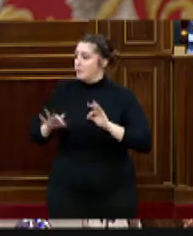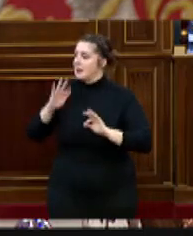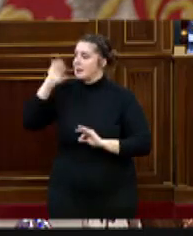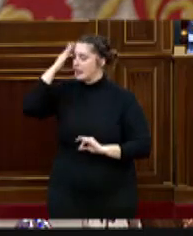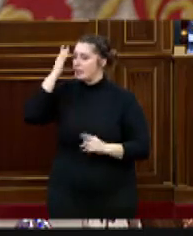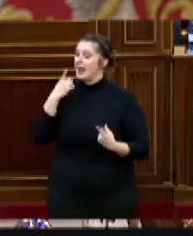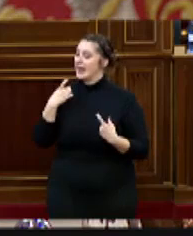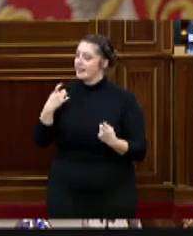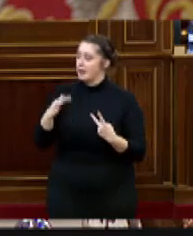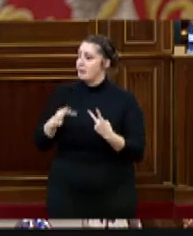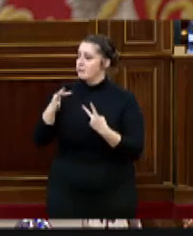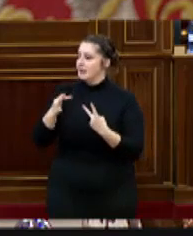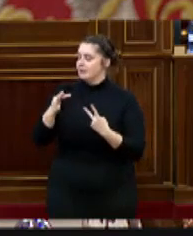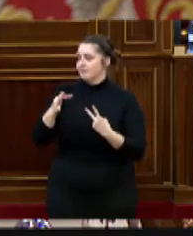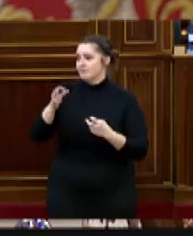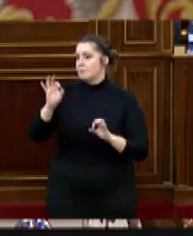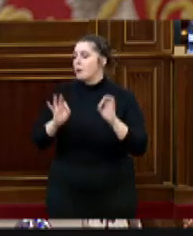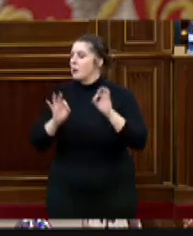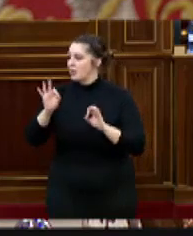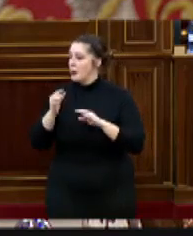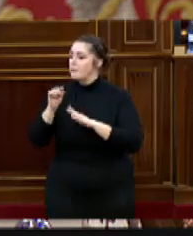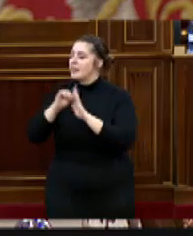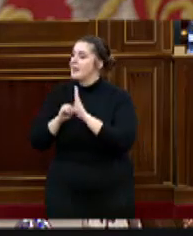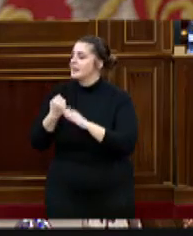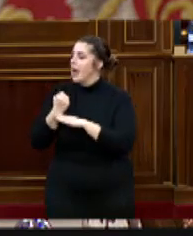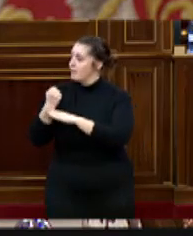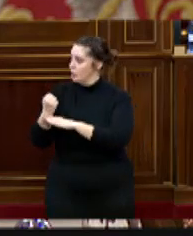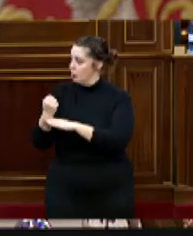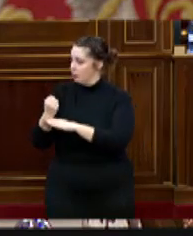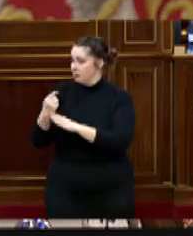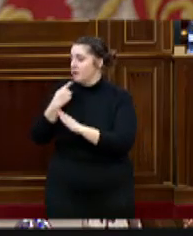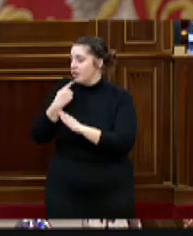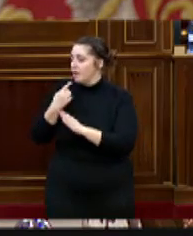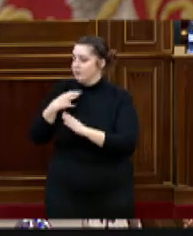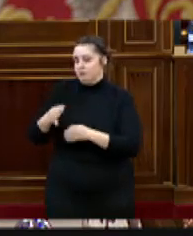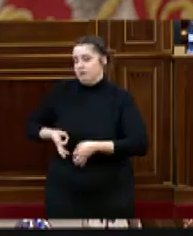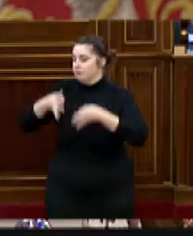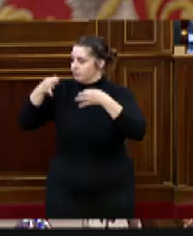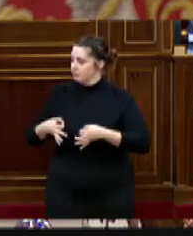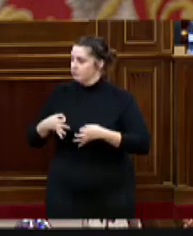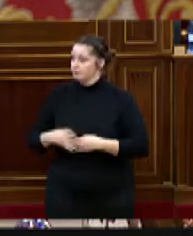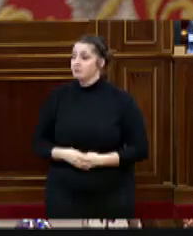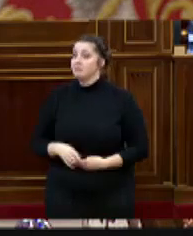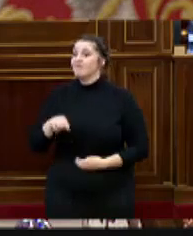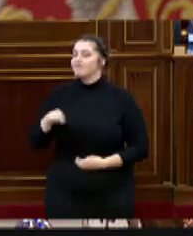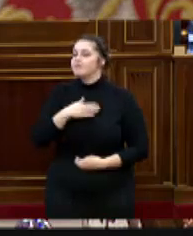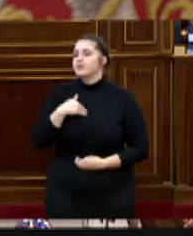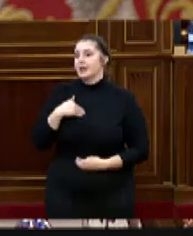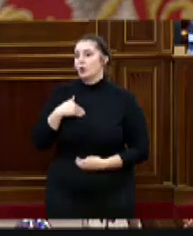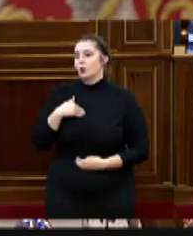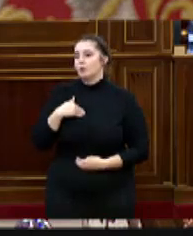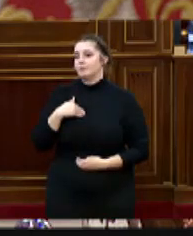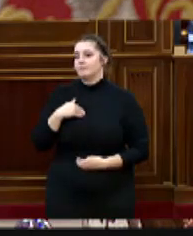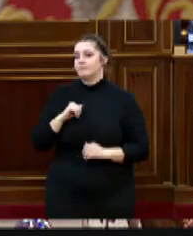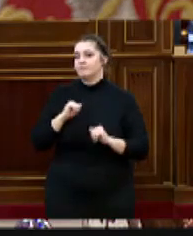de necesidad y proporcionalidad de las medidas de apoyo que se establezcan y aquí me gustaría introducir